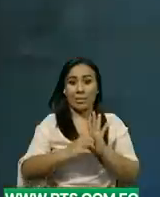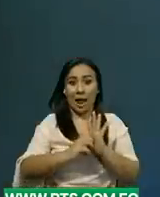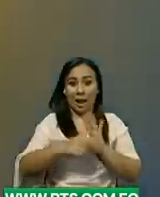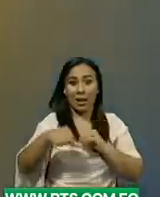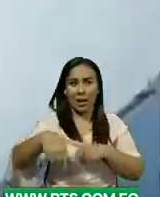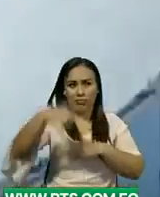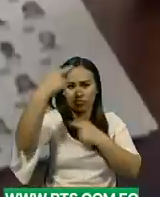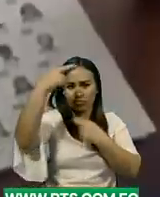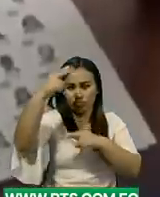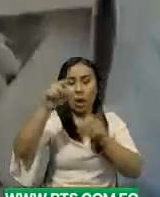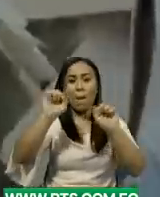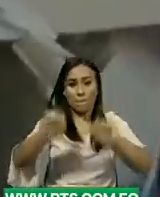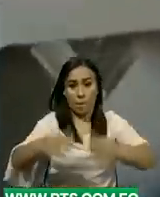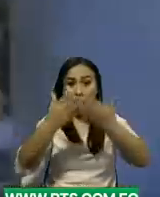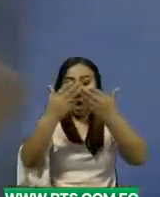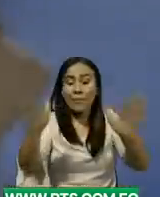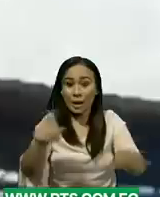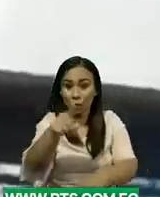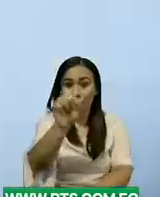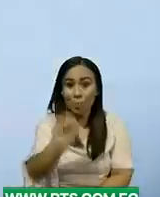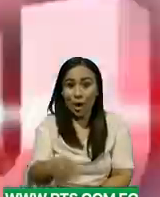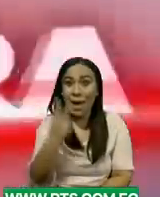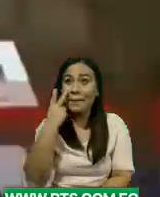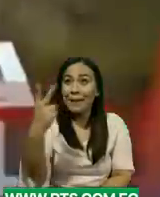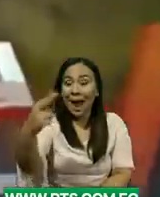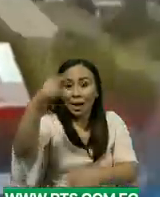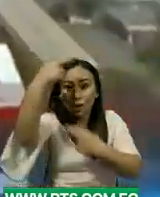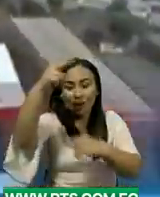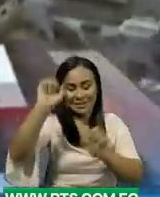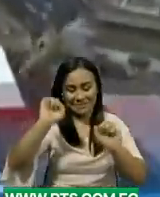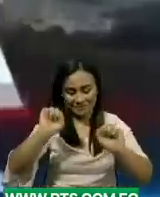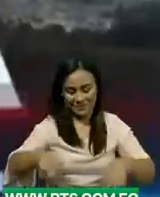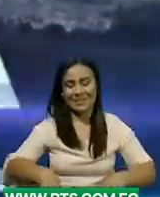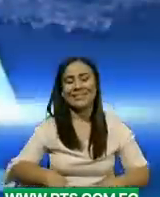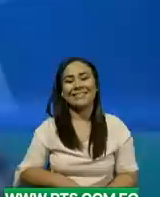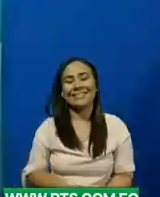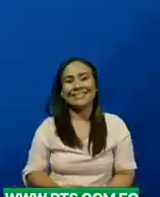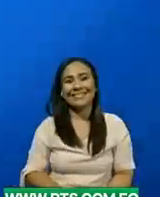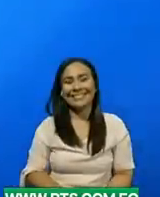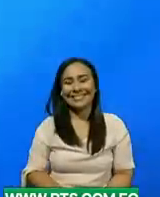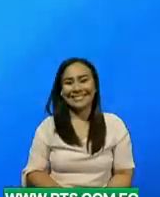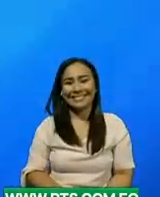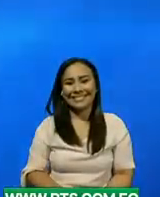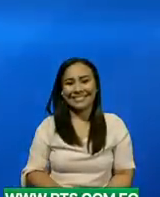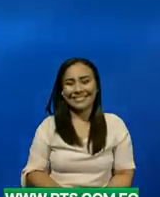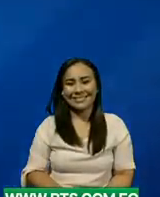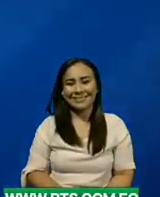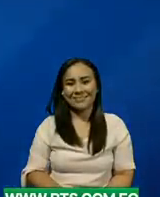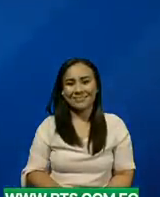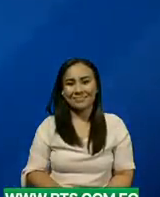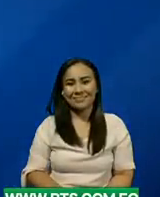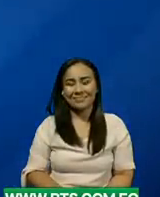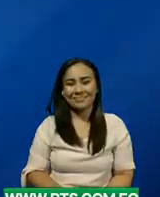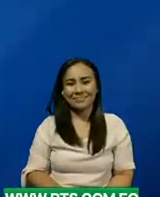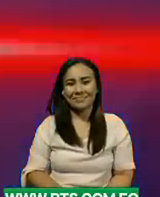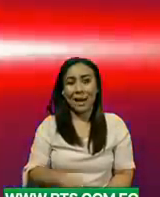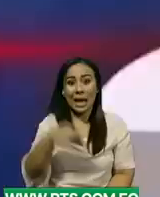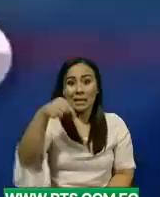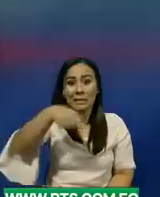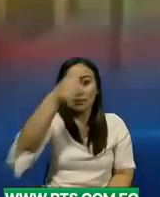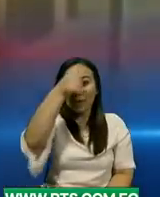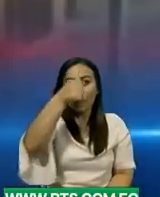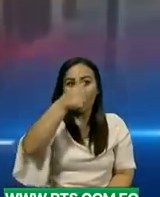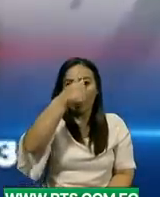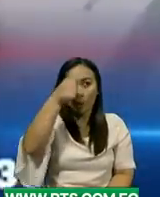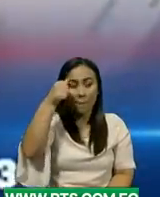tanto. Su cita es con nosotros, informó Adriana Peralta. Usted decide 2019, este domingo, en